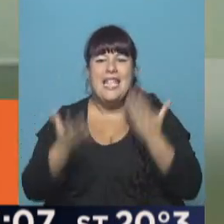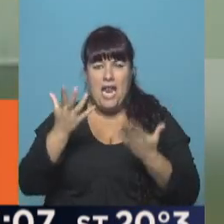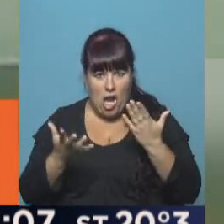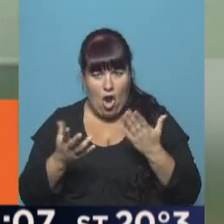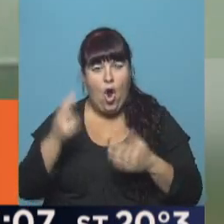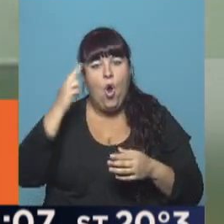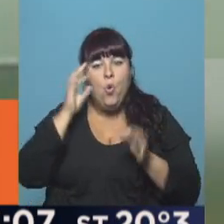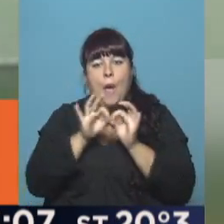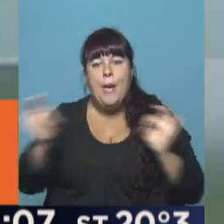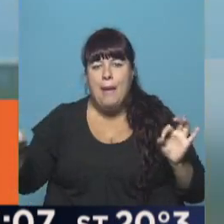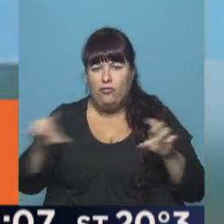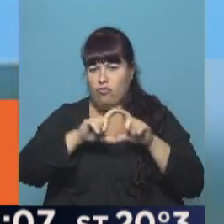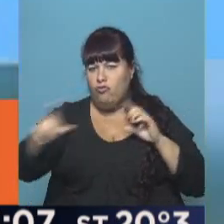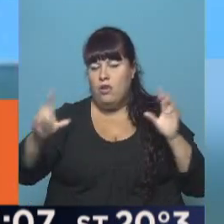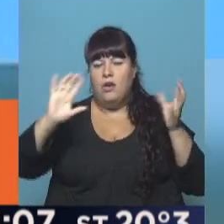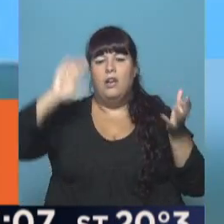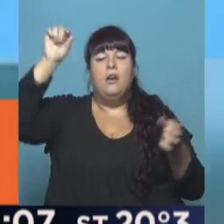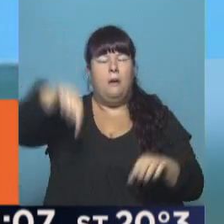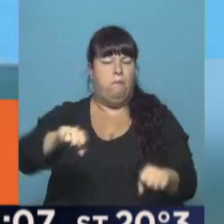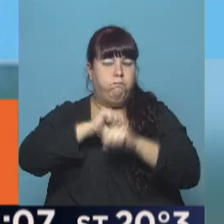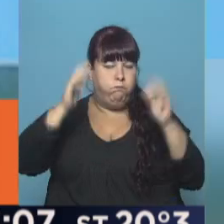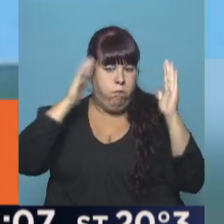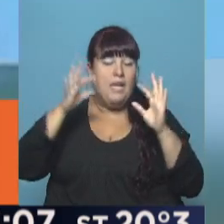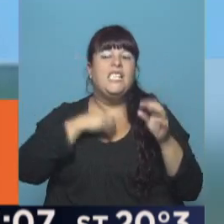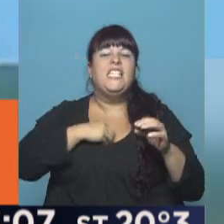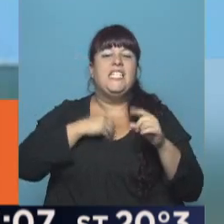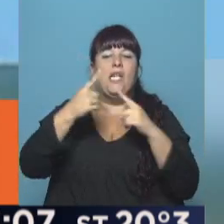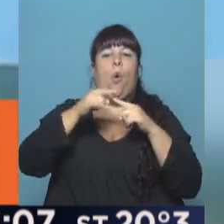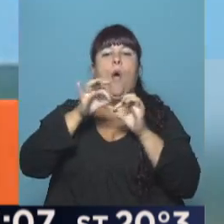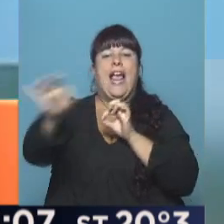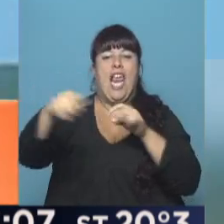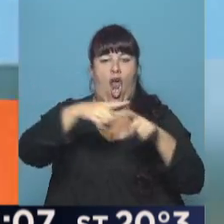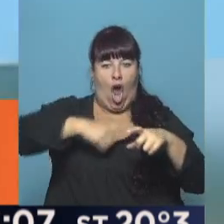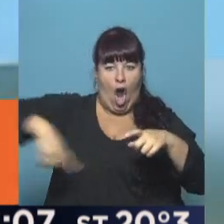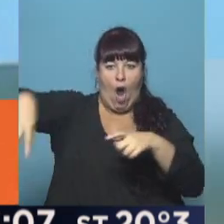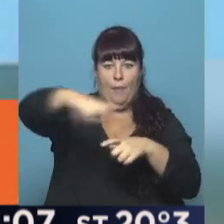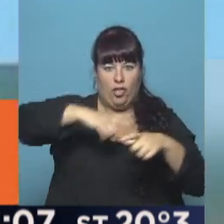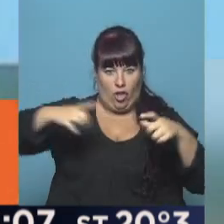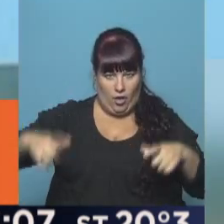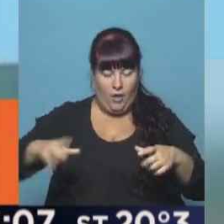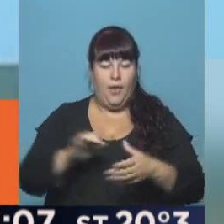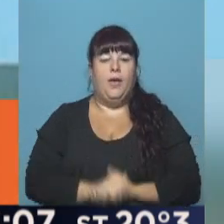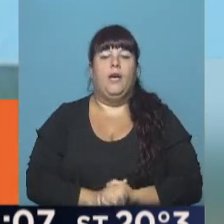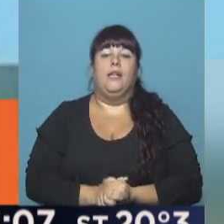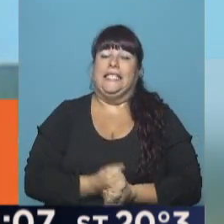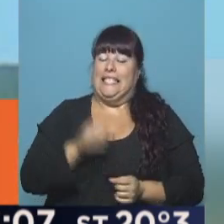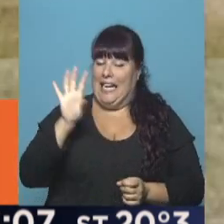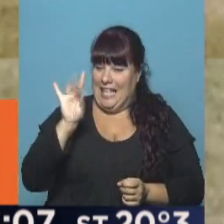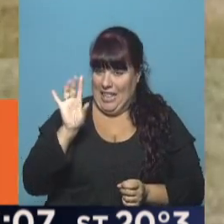y 9 metros de largo, cuya destrucción se hace sentir a un kilómetro a la redonda del cráter principal. Es difícil